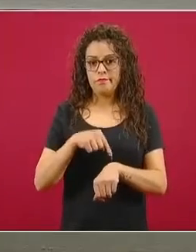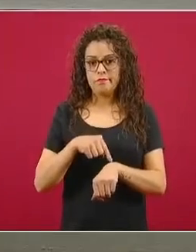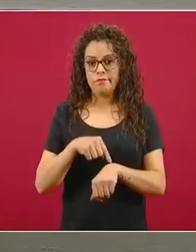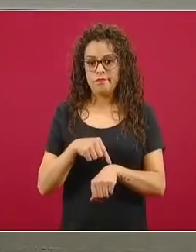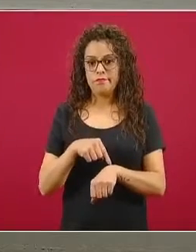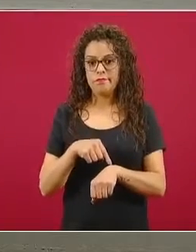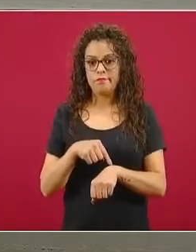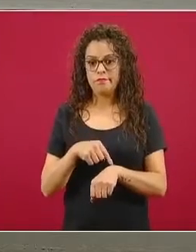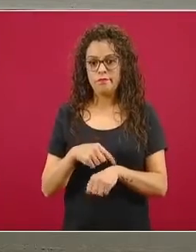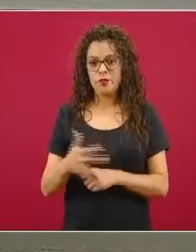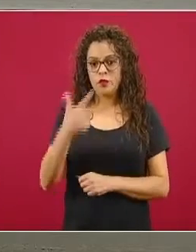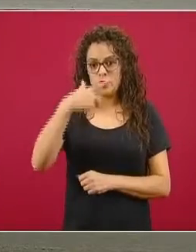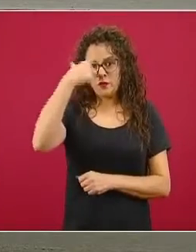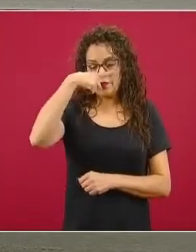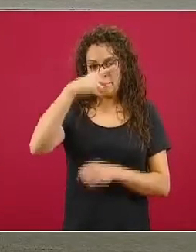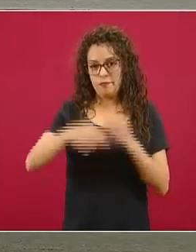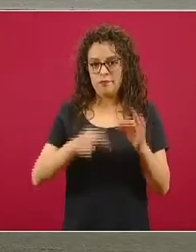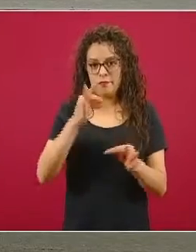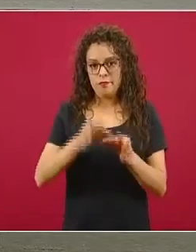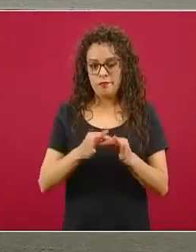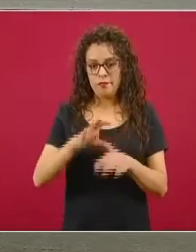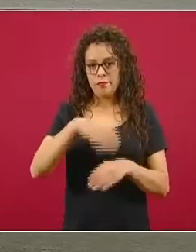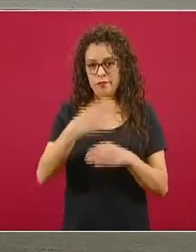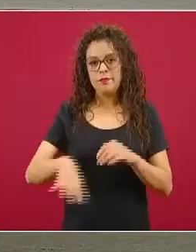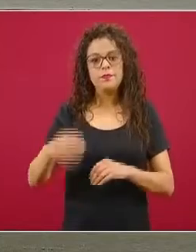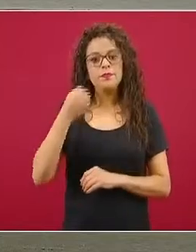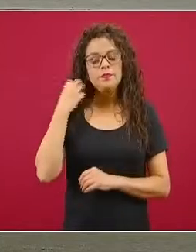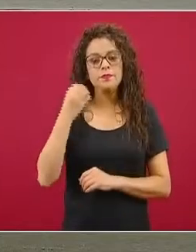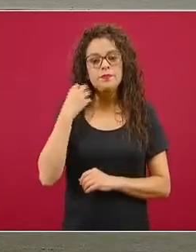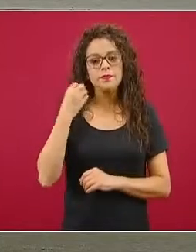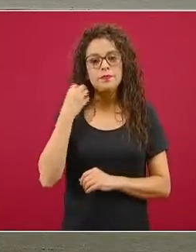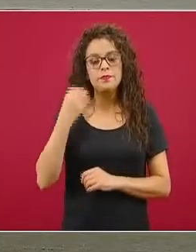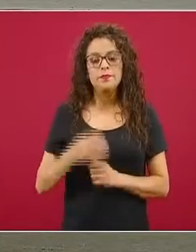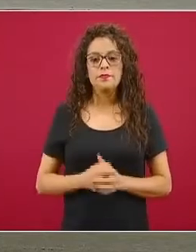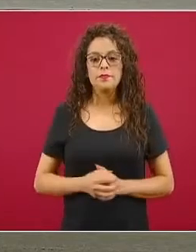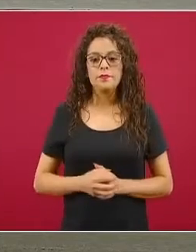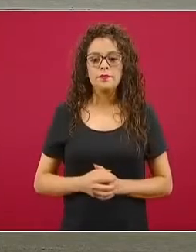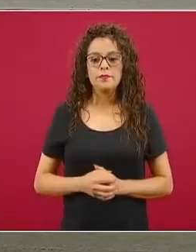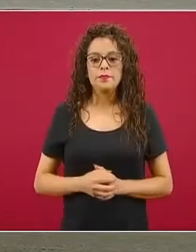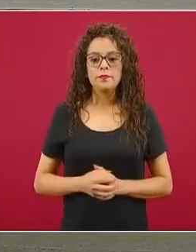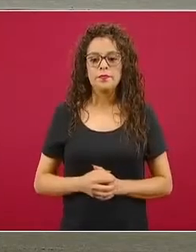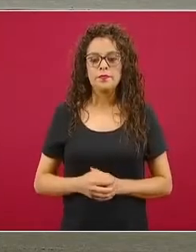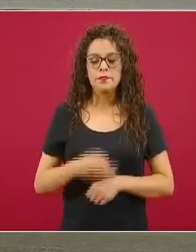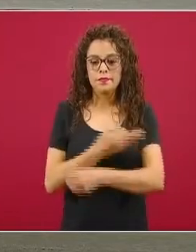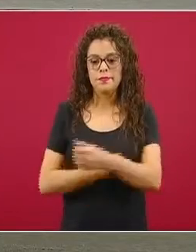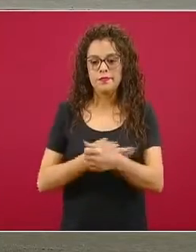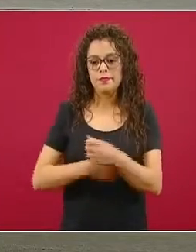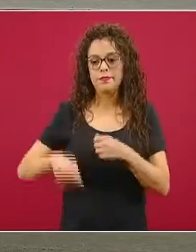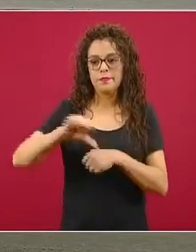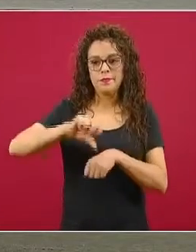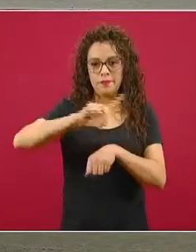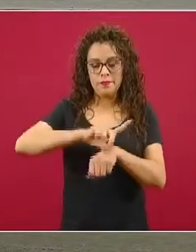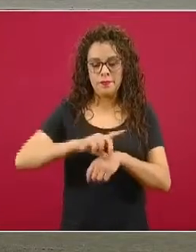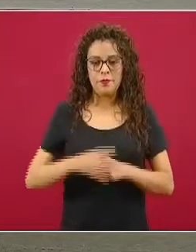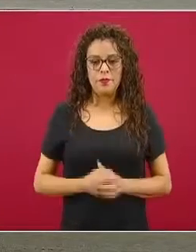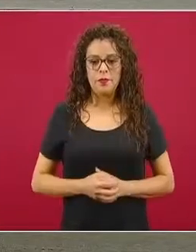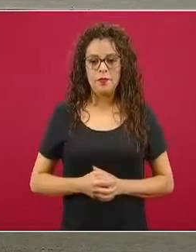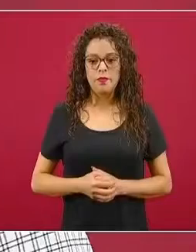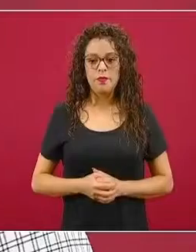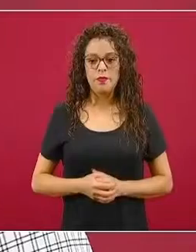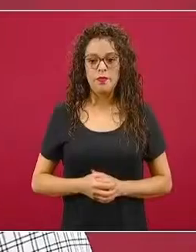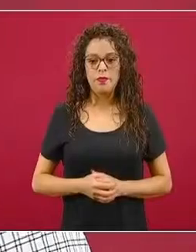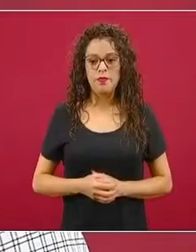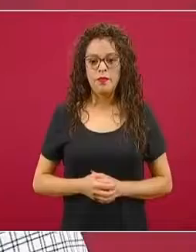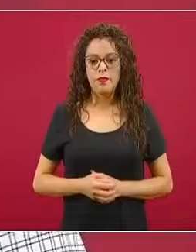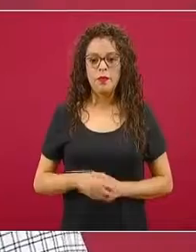las 8 de la noche. Daríamos por terminada la conferencia vespertina del día de hoy y pues podríamos